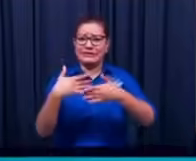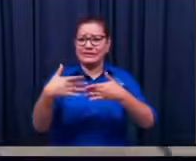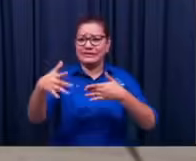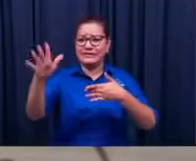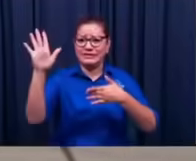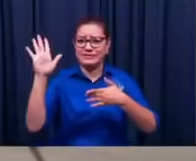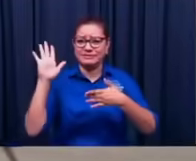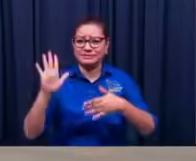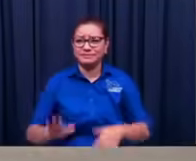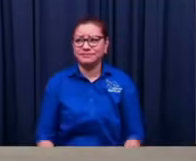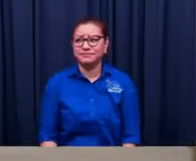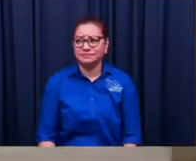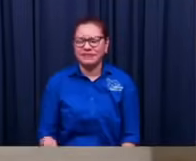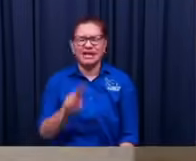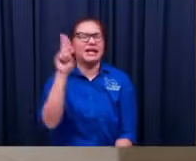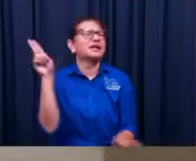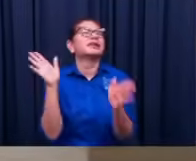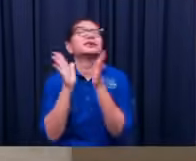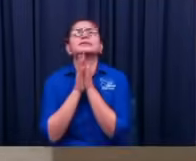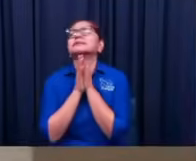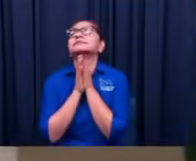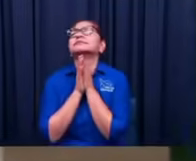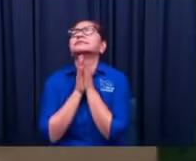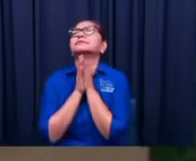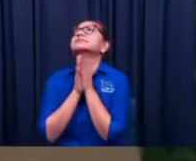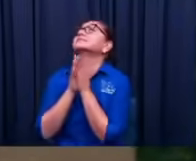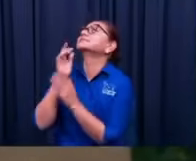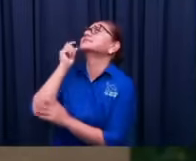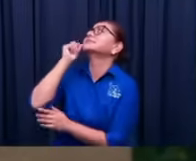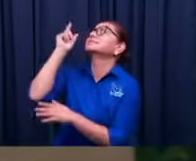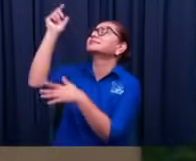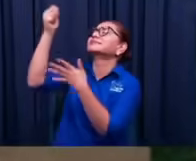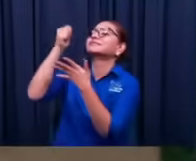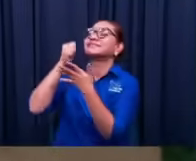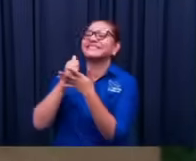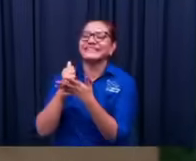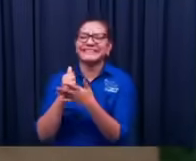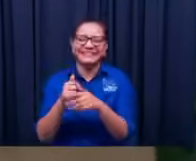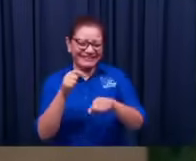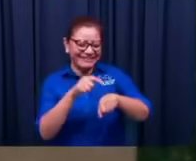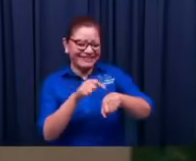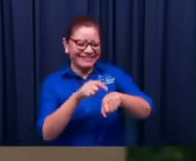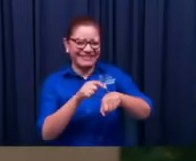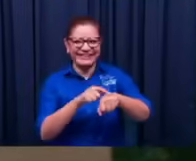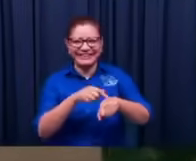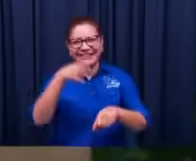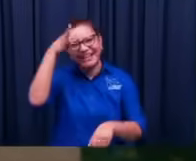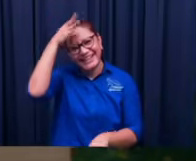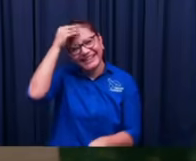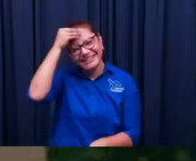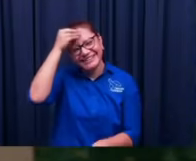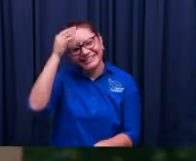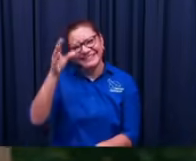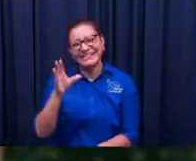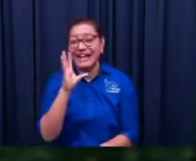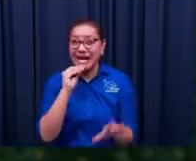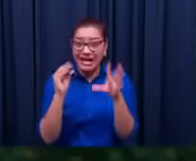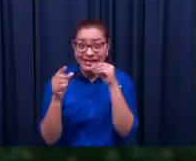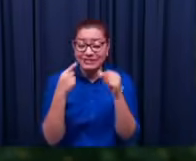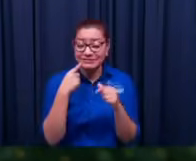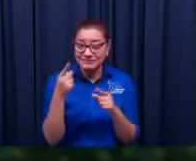pero espero que no, no, nunca, que nunca se me va a terminar el tiempo, Señor, por favor, Padre Santo. Hay que aprender a hablar, ¿va usted?